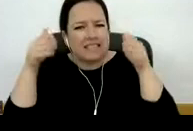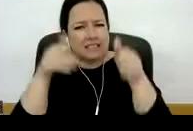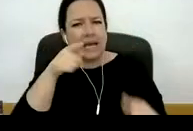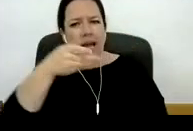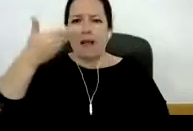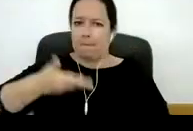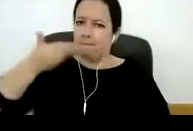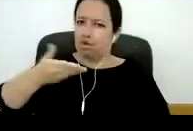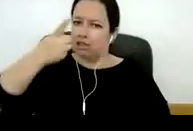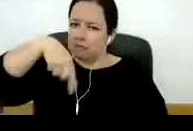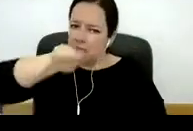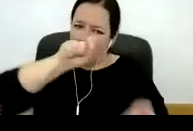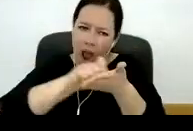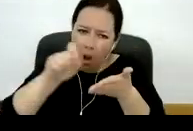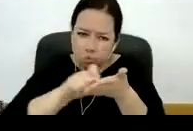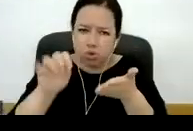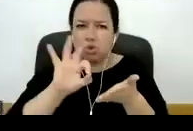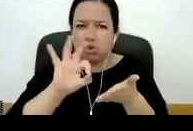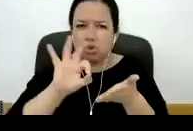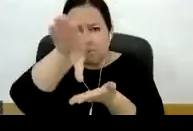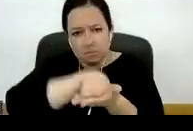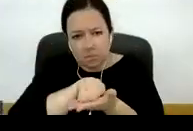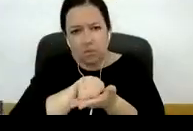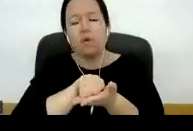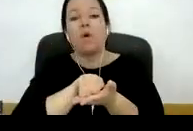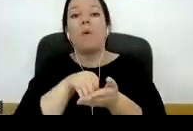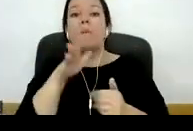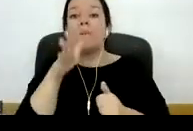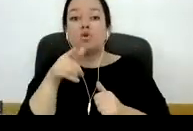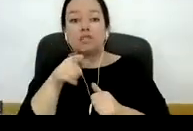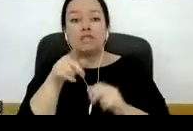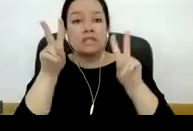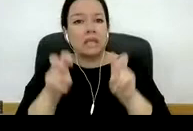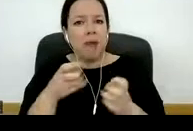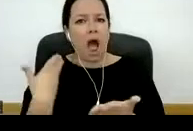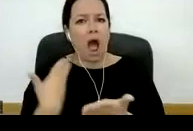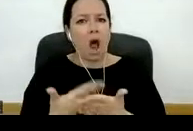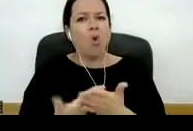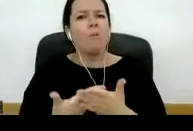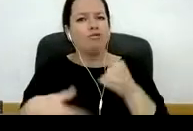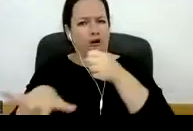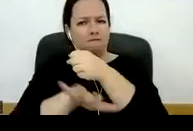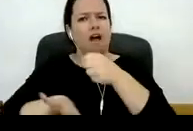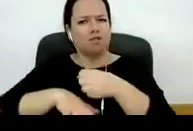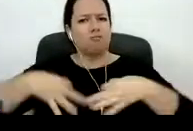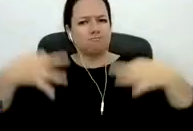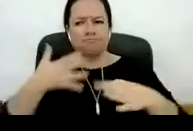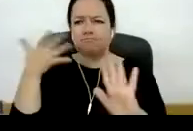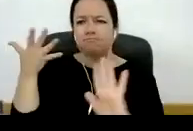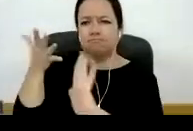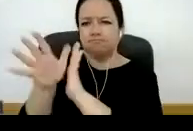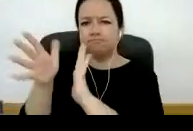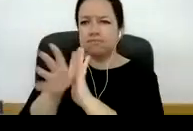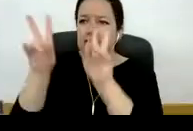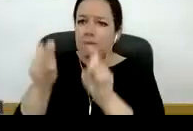que toméis nota o que os quedéis con ellas, porque son argumentos muy sólidos a la hora de hablar